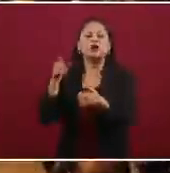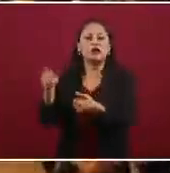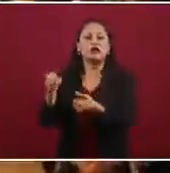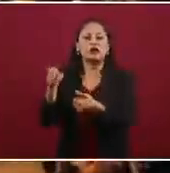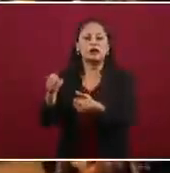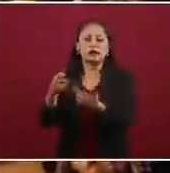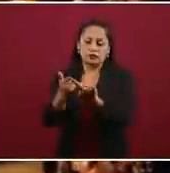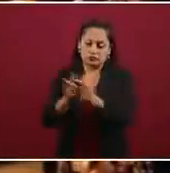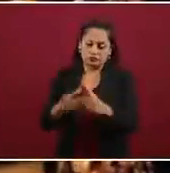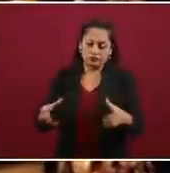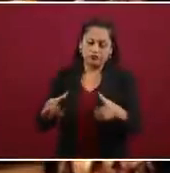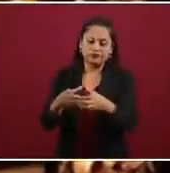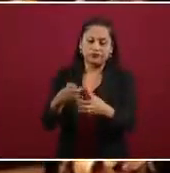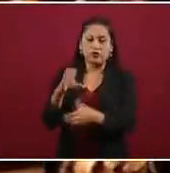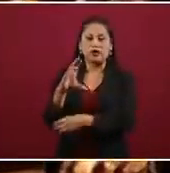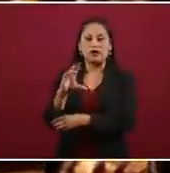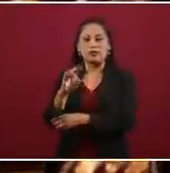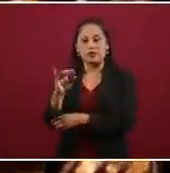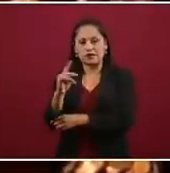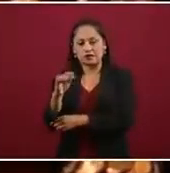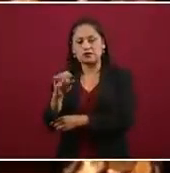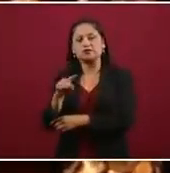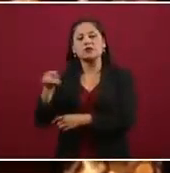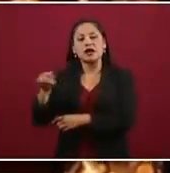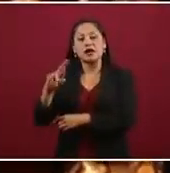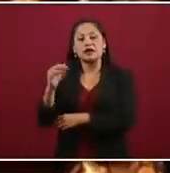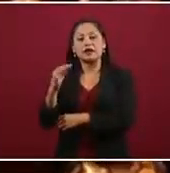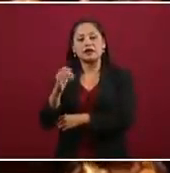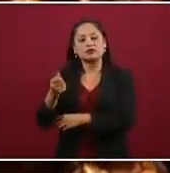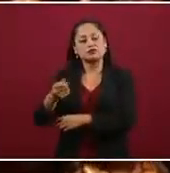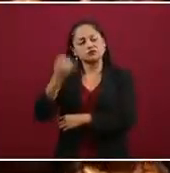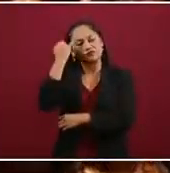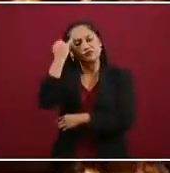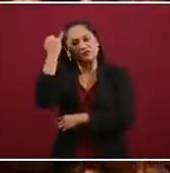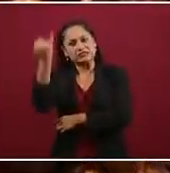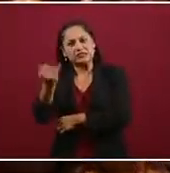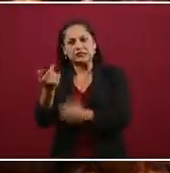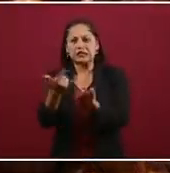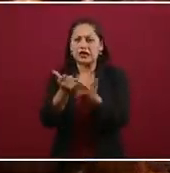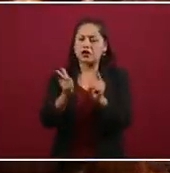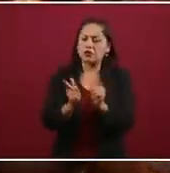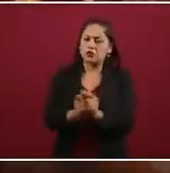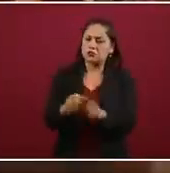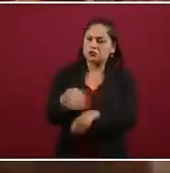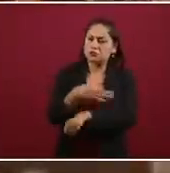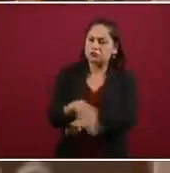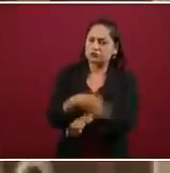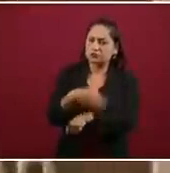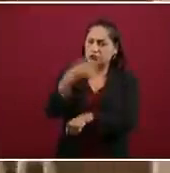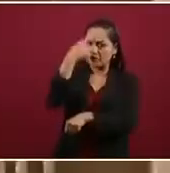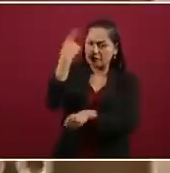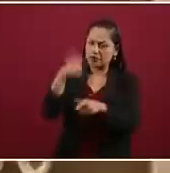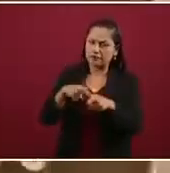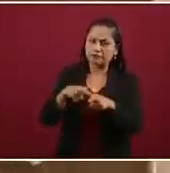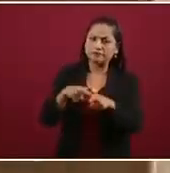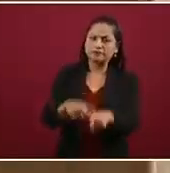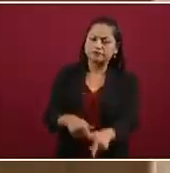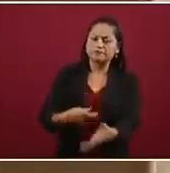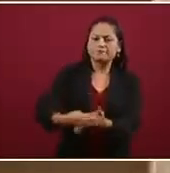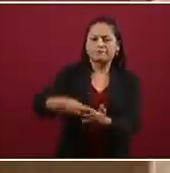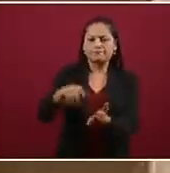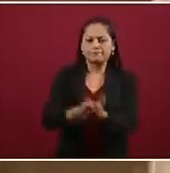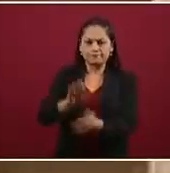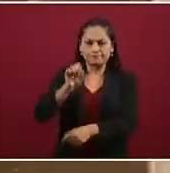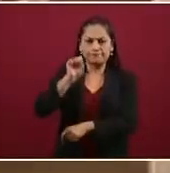caudillos. Rayón propuso la creación de un gobierno provisional que diera sentido político al movimiento insurgente, el cual se